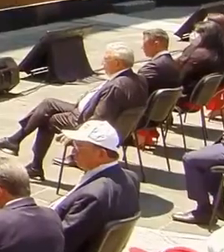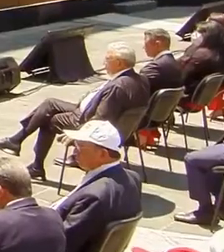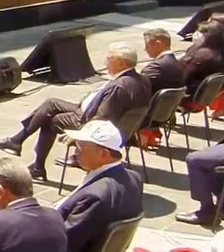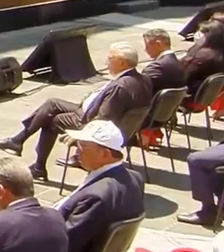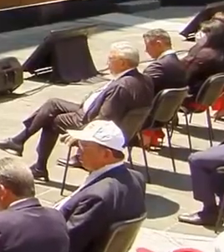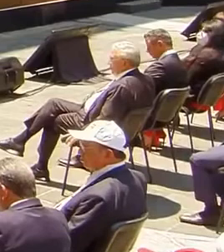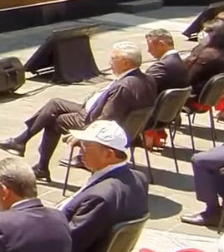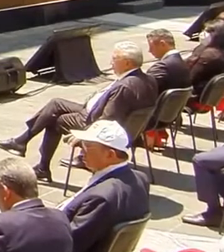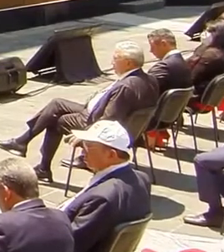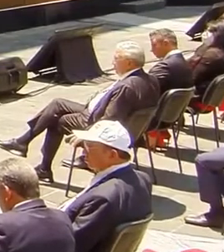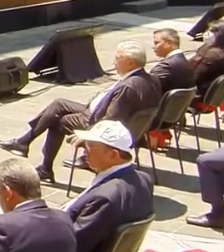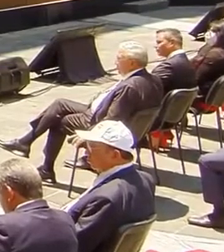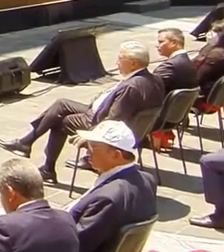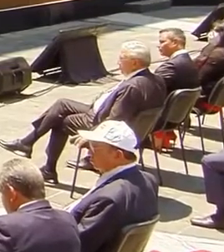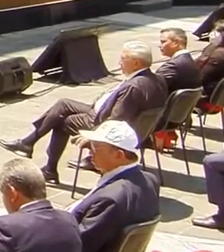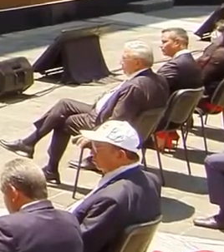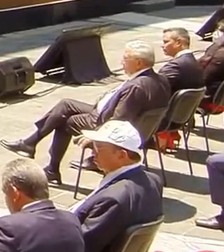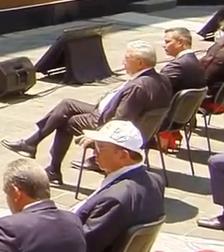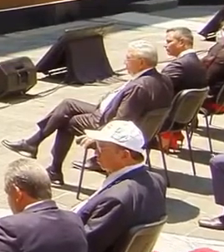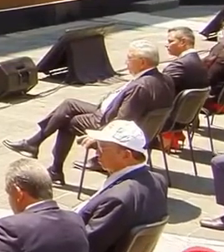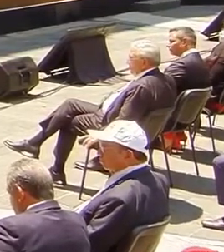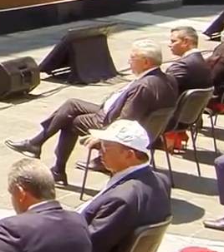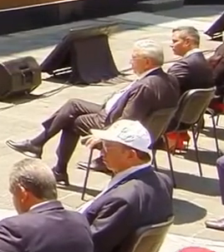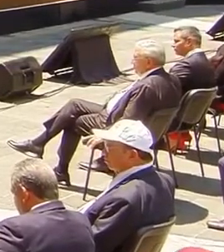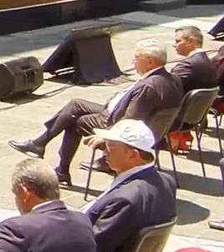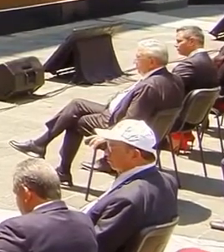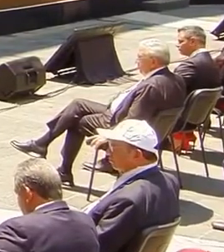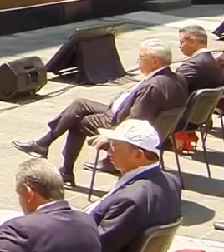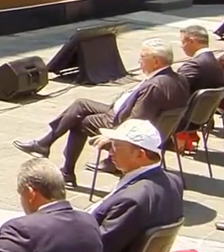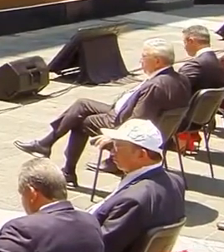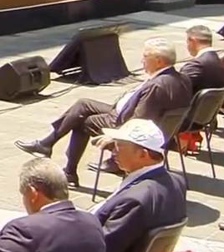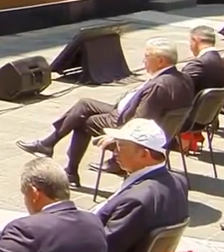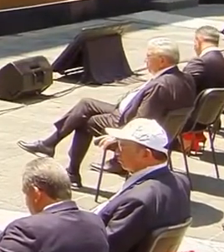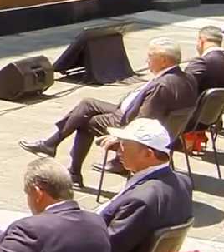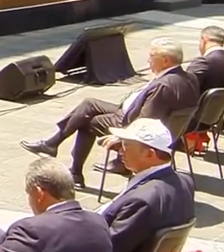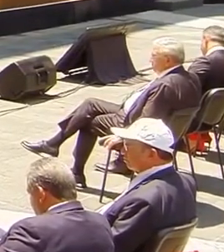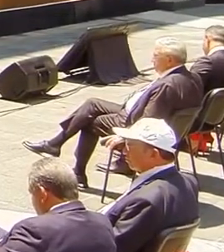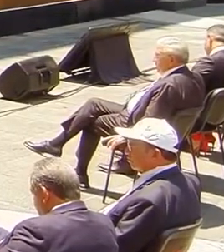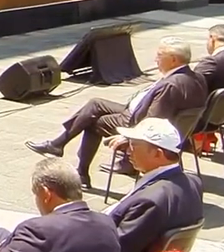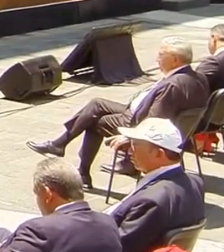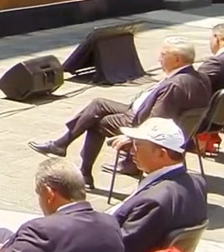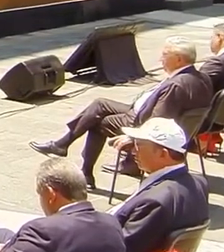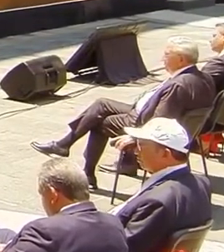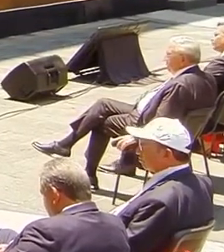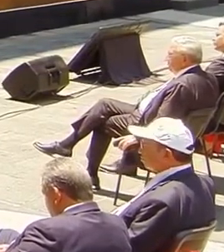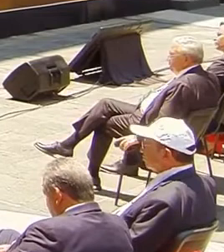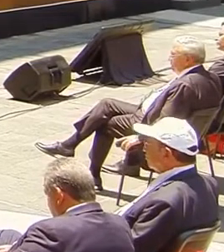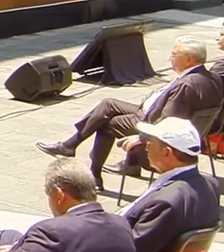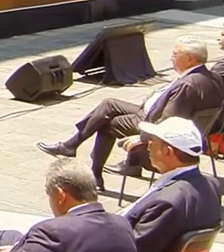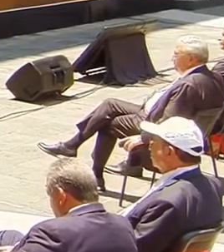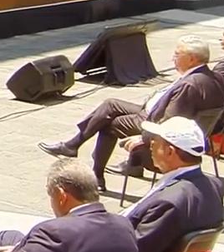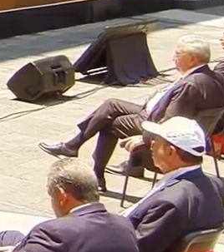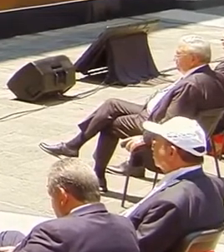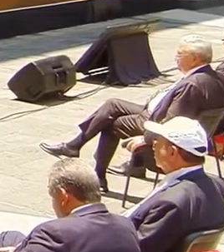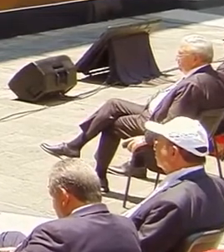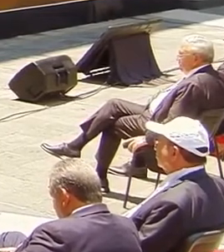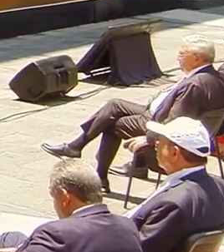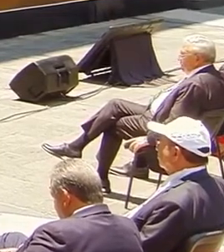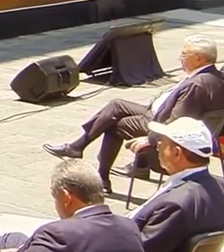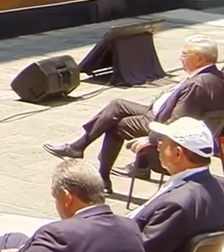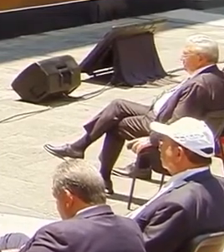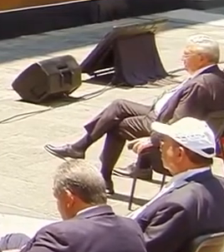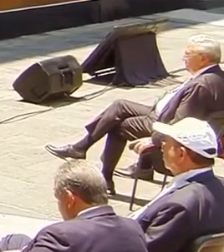todos los mexicanos. Fue a mediados del 2017 cuando el entonces licenciado Andrés Manuel López Obrador,